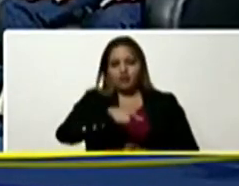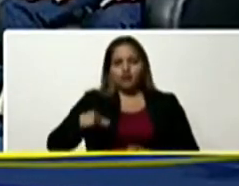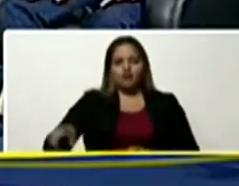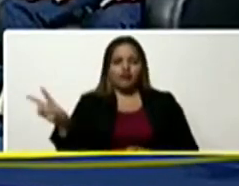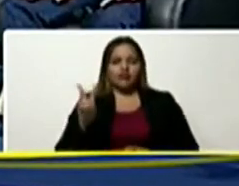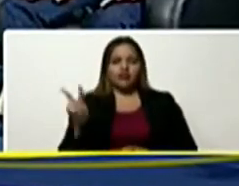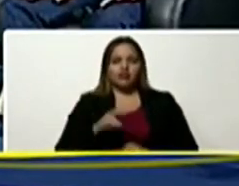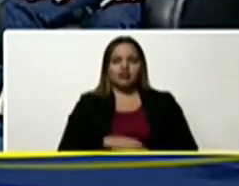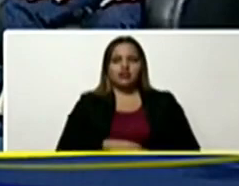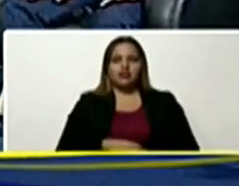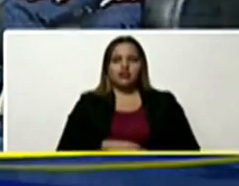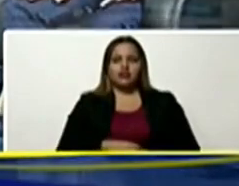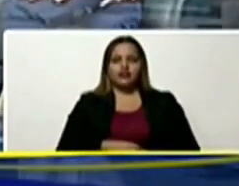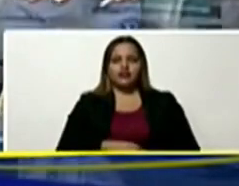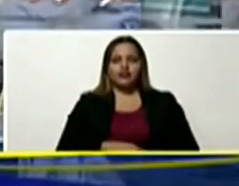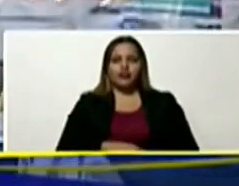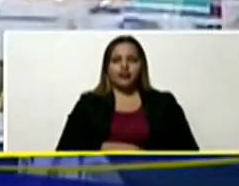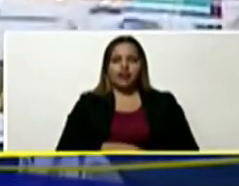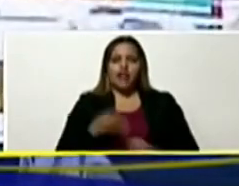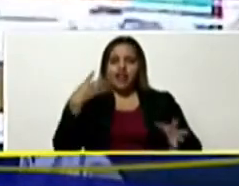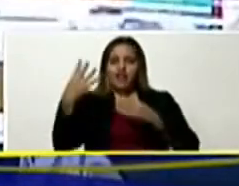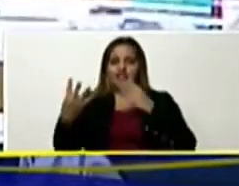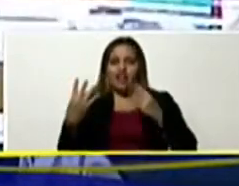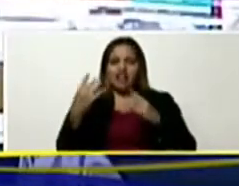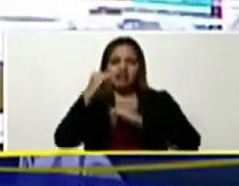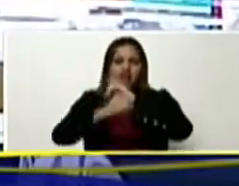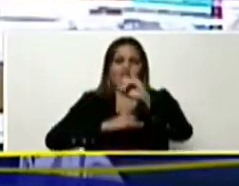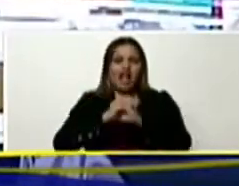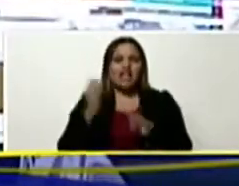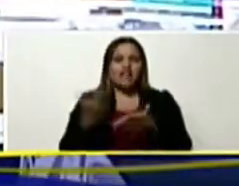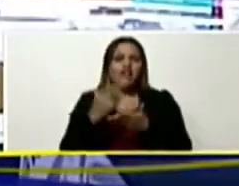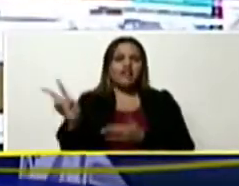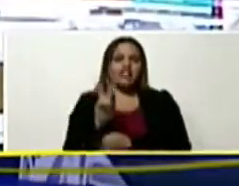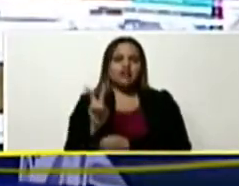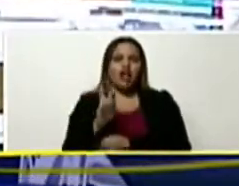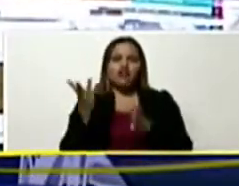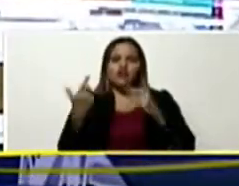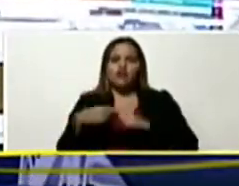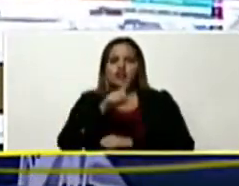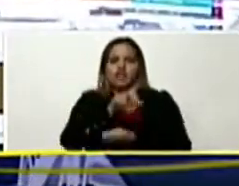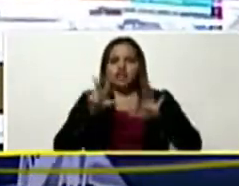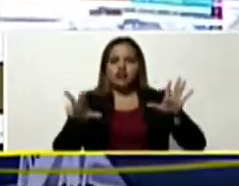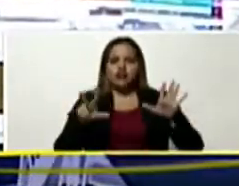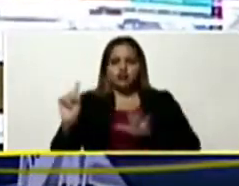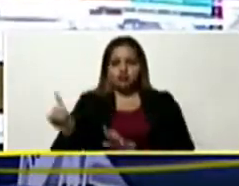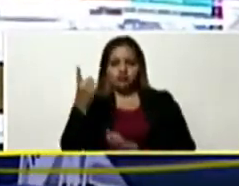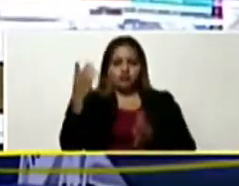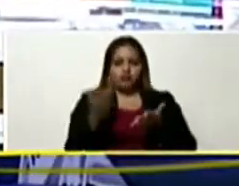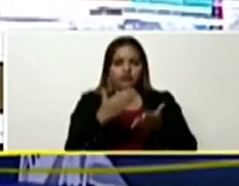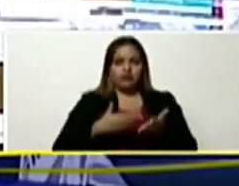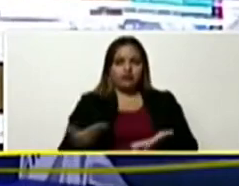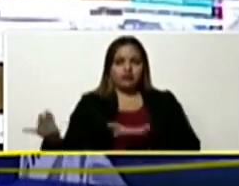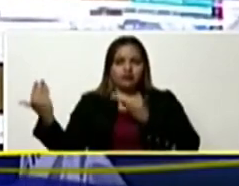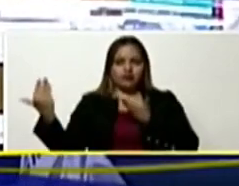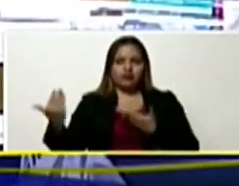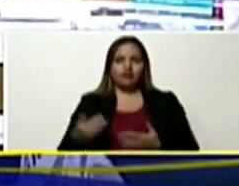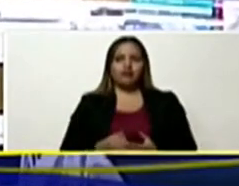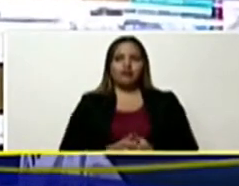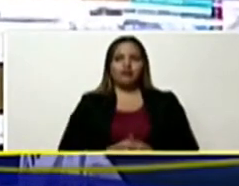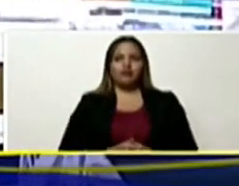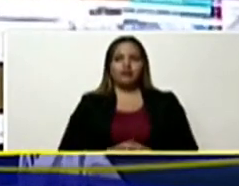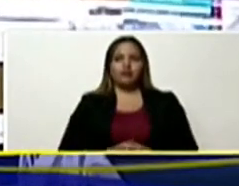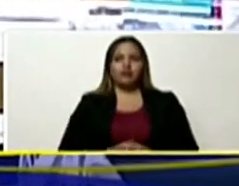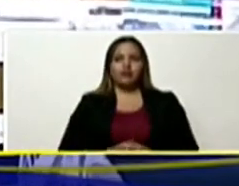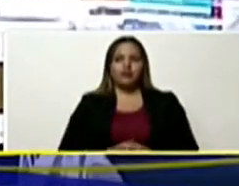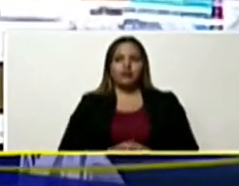venezolano en la edición número 18 de la Feria Internacional del Libro de Venezuela. El primero de ellos, Ignacio Ramonet, con